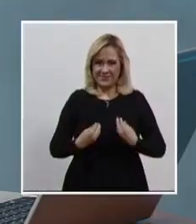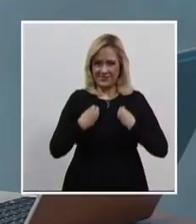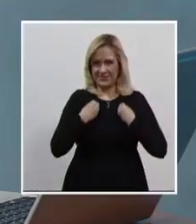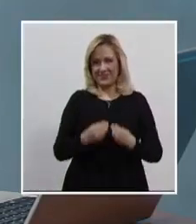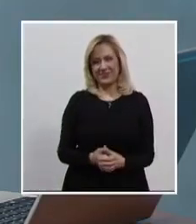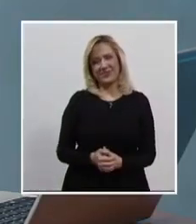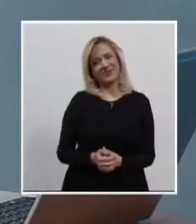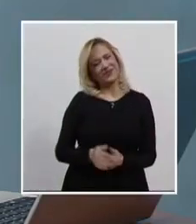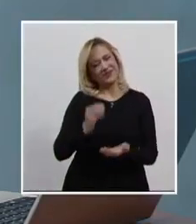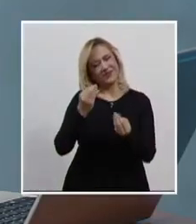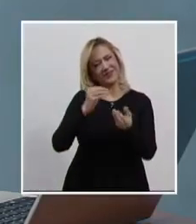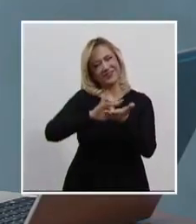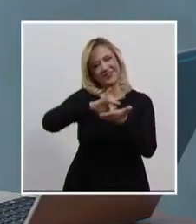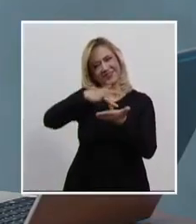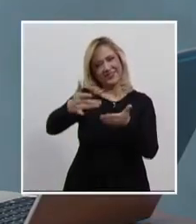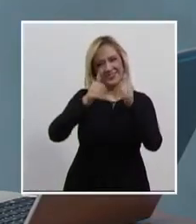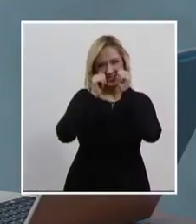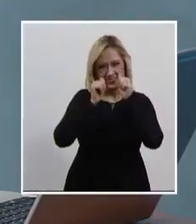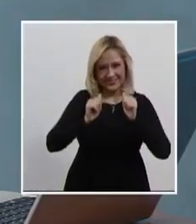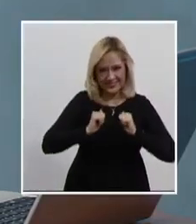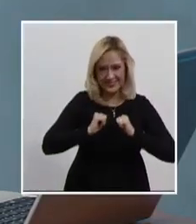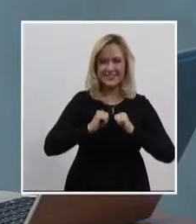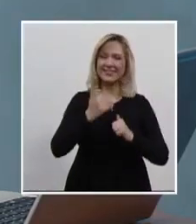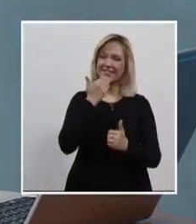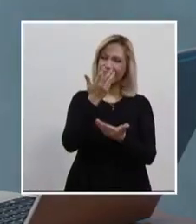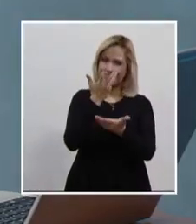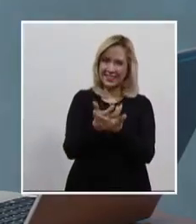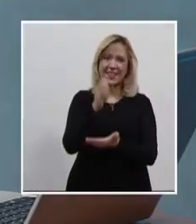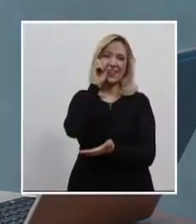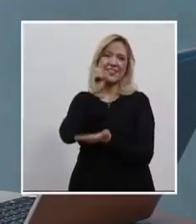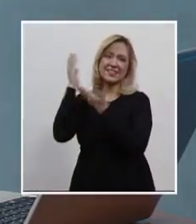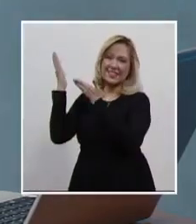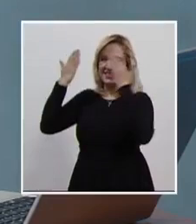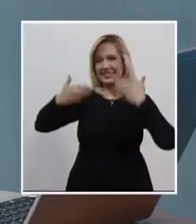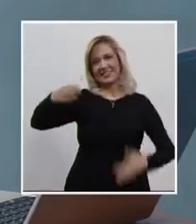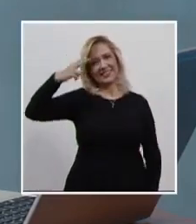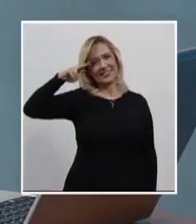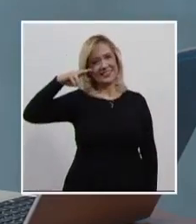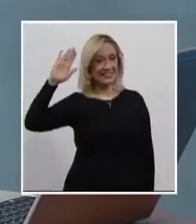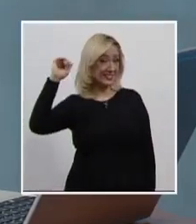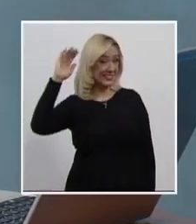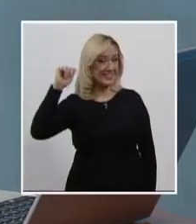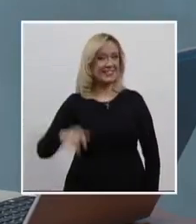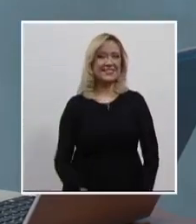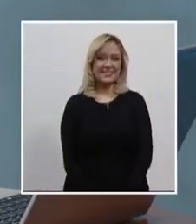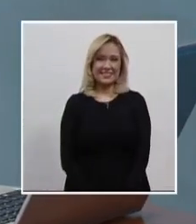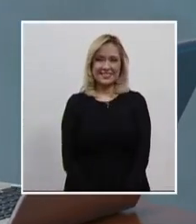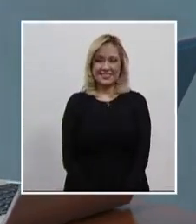Ya nos vamos. Muchas gracias por haber estado con nosotros. Pásela muy bien. Soy Oscar González. Nos vemos en la próxima.